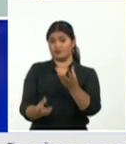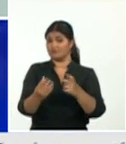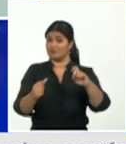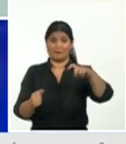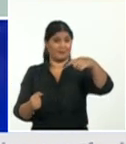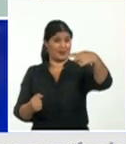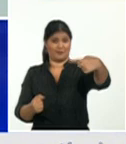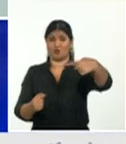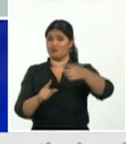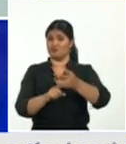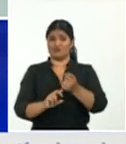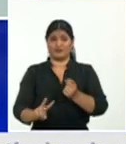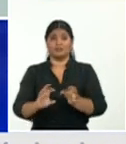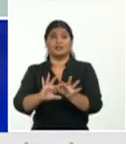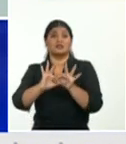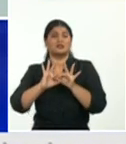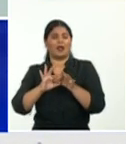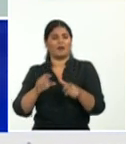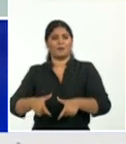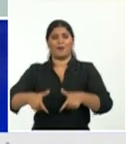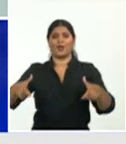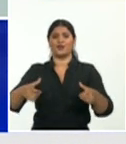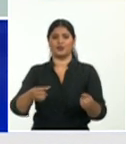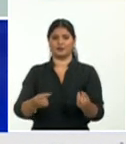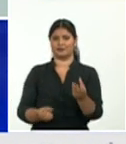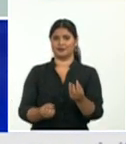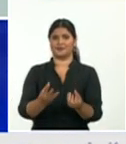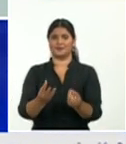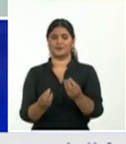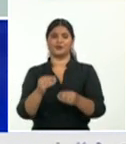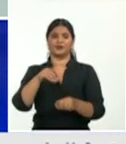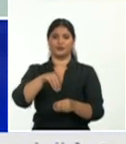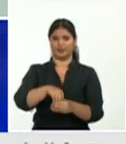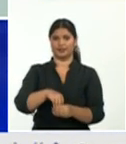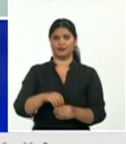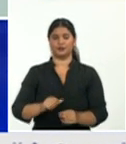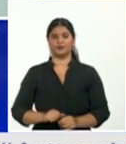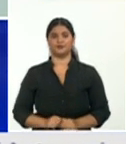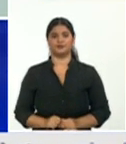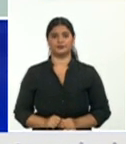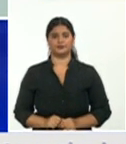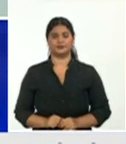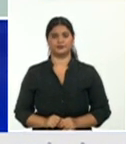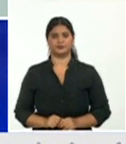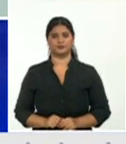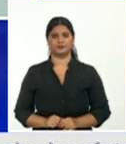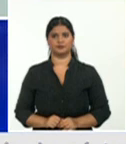la estrategia, por la transmisión y por la estrategia que ellos siguen de declarar eventos con un número determinado de